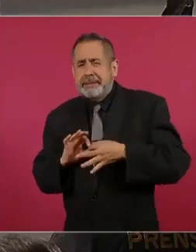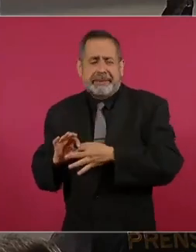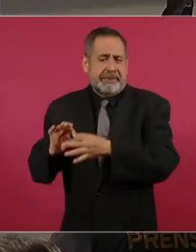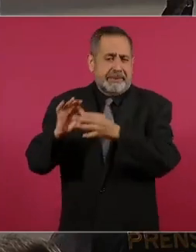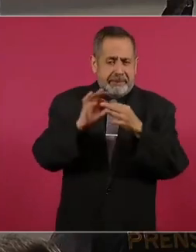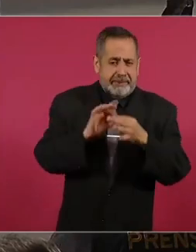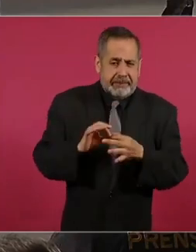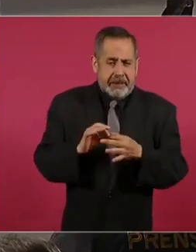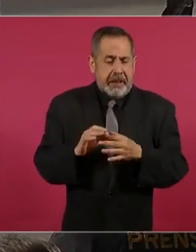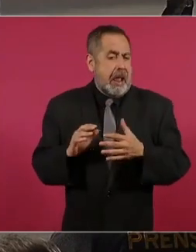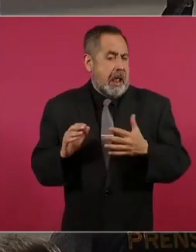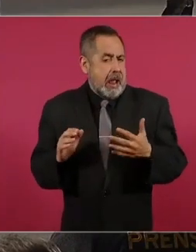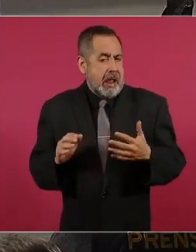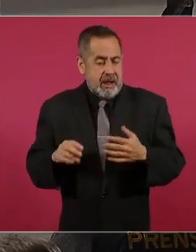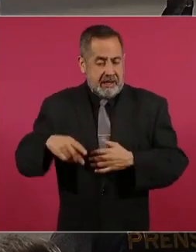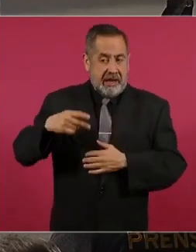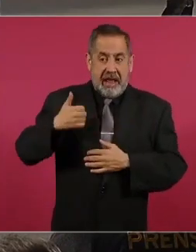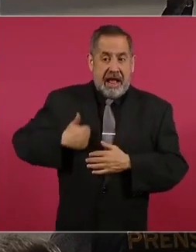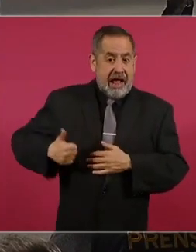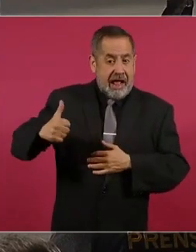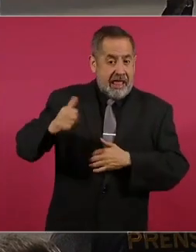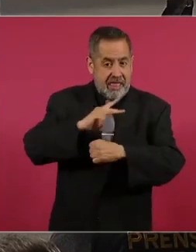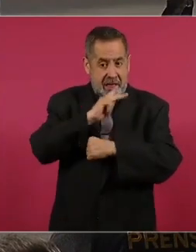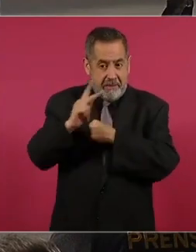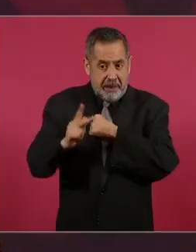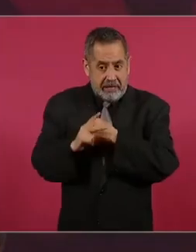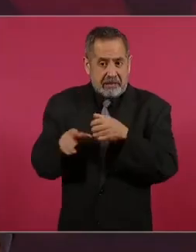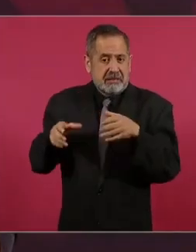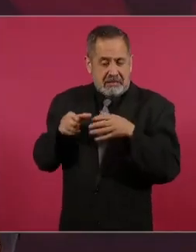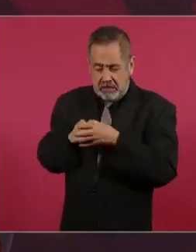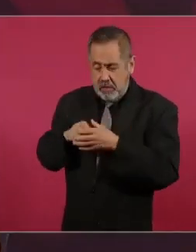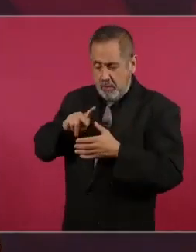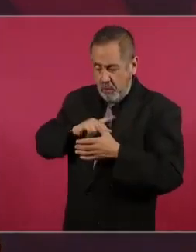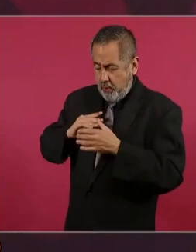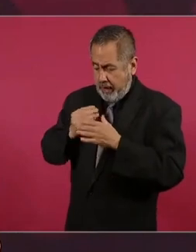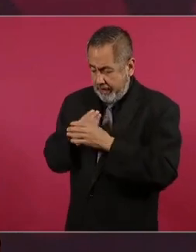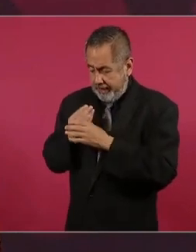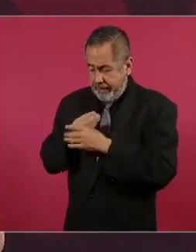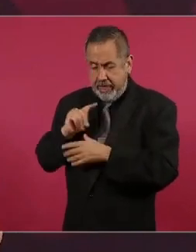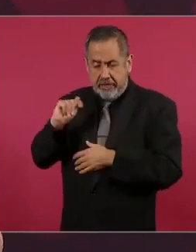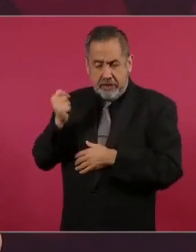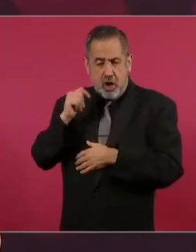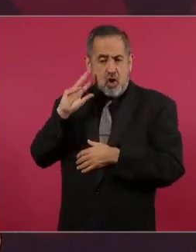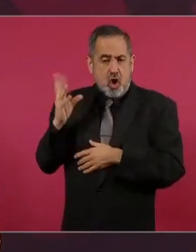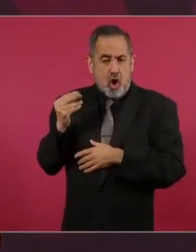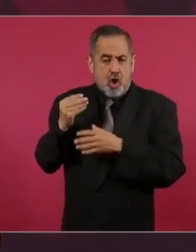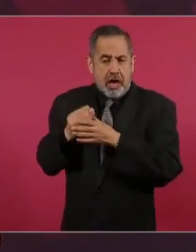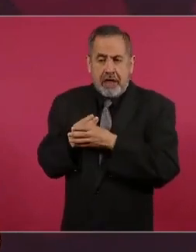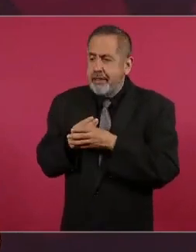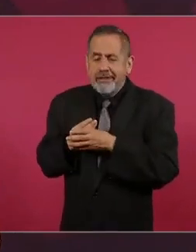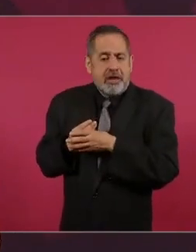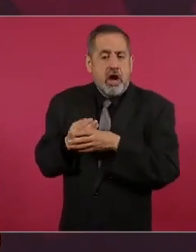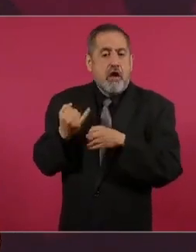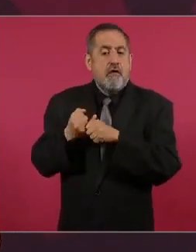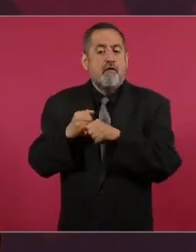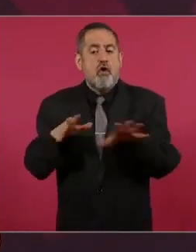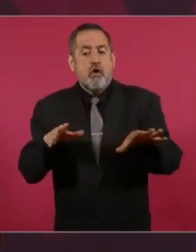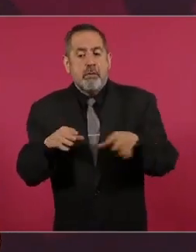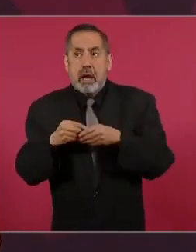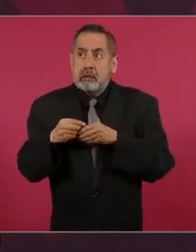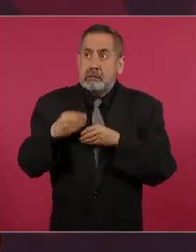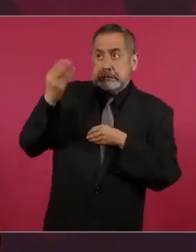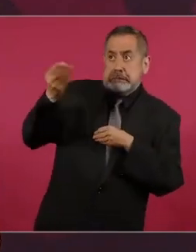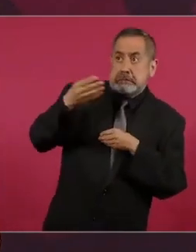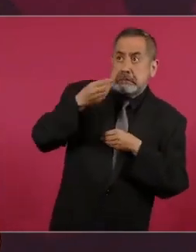y cada unidad nacional tiene su propia tecnología que tampoco se la informa a las